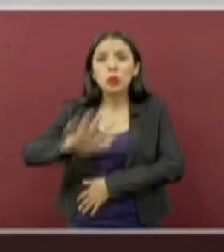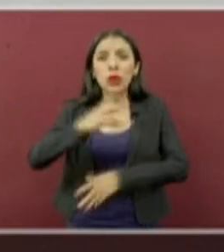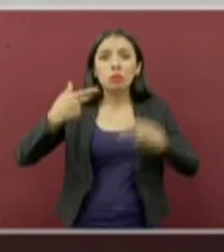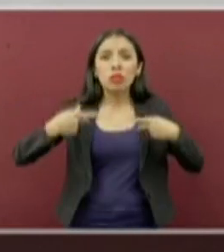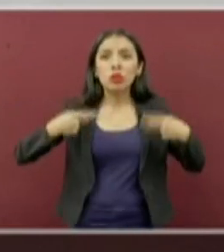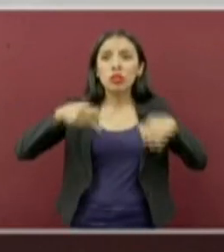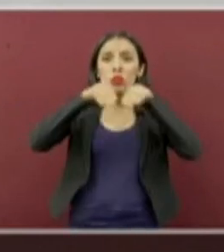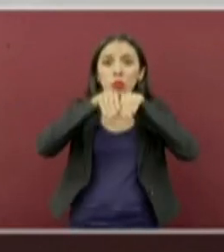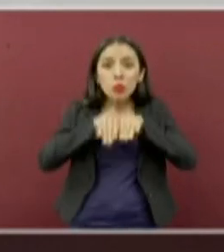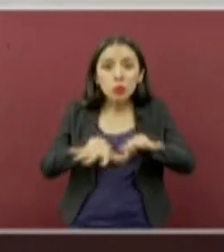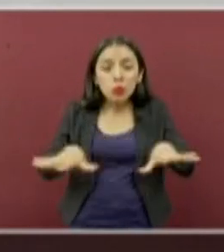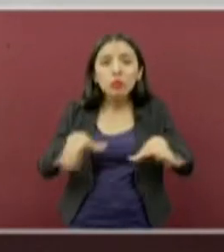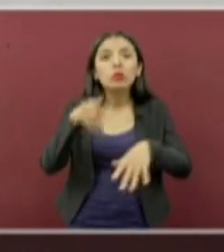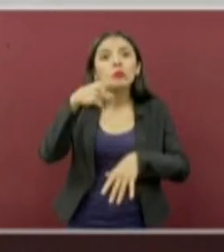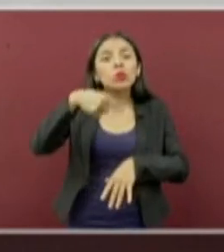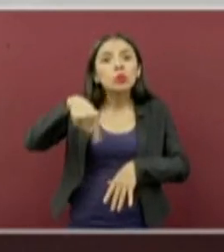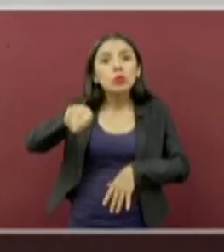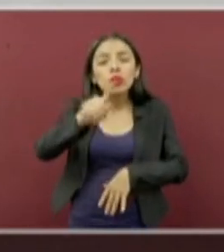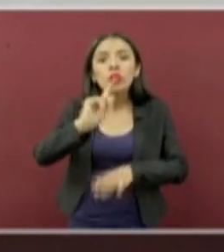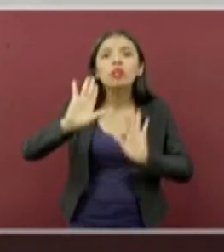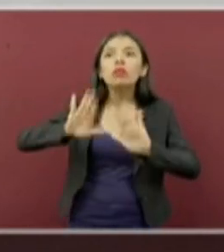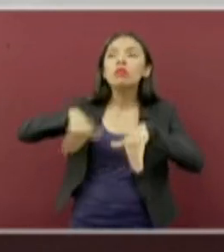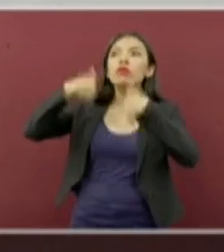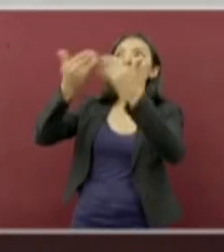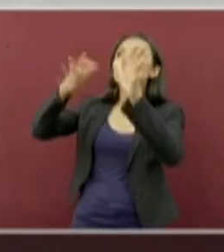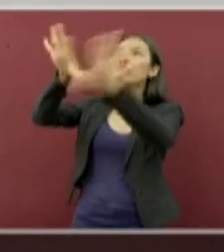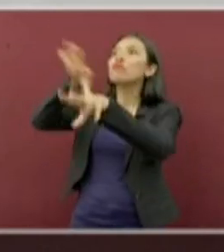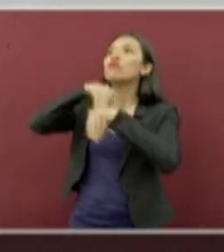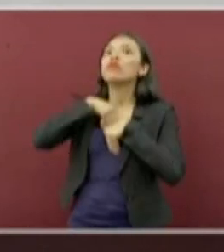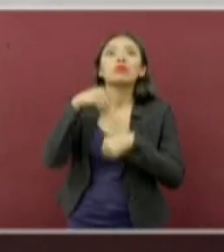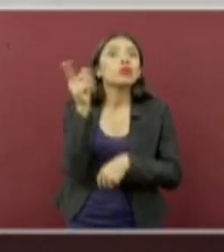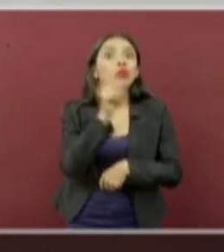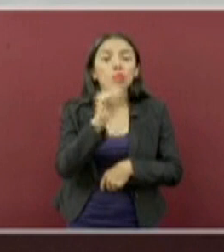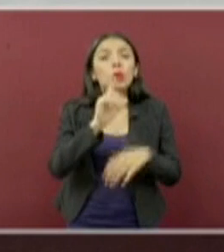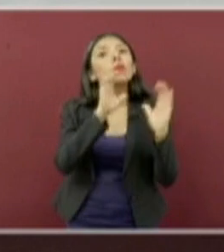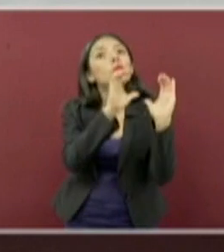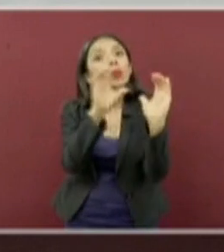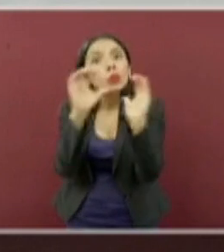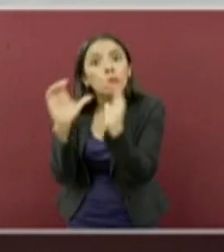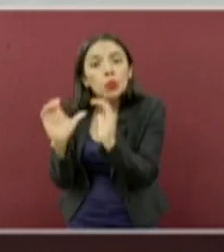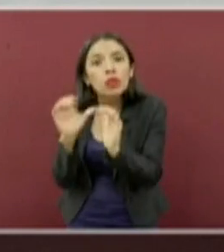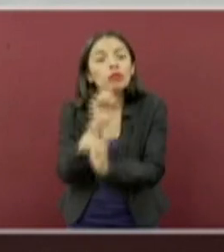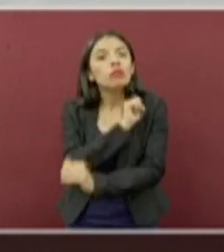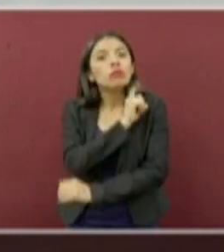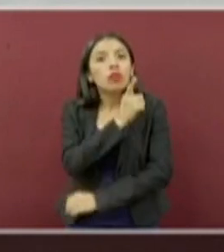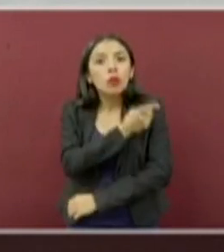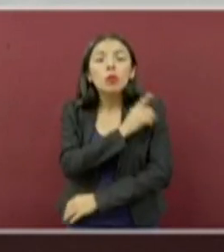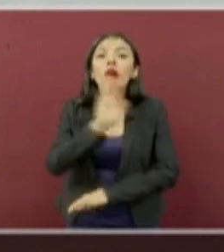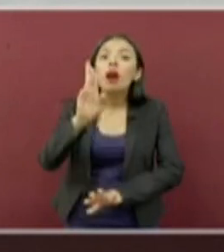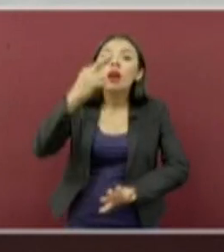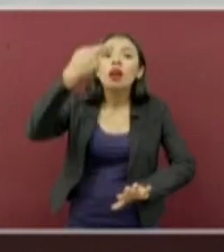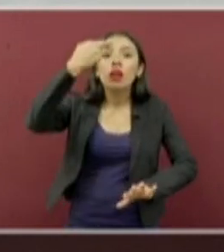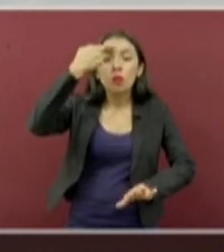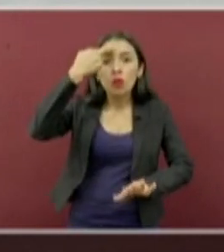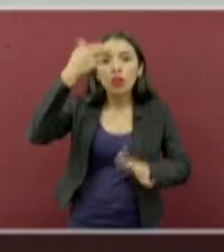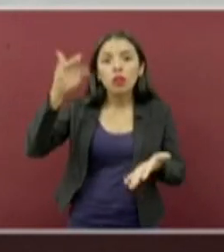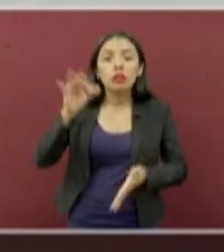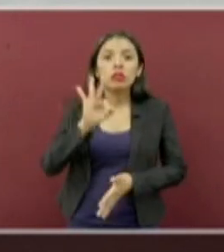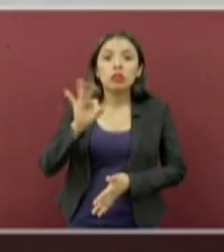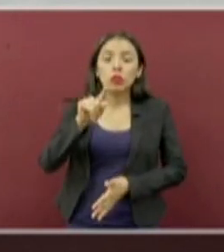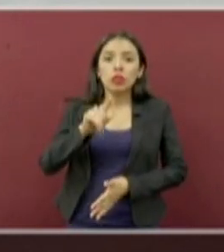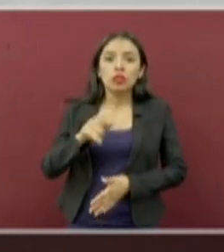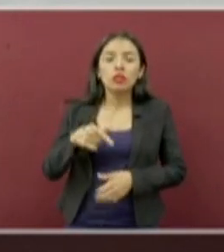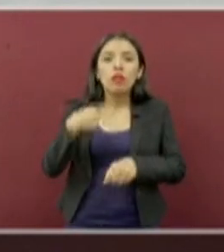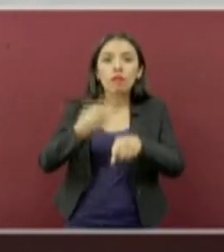sus precauciones y no se expongan a contraer el padecimiento. Recuerden que su cuadro se puede complicar e